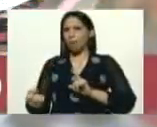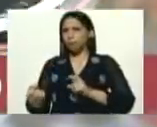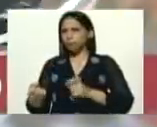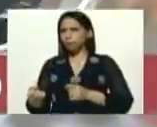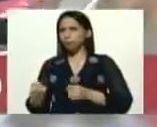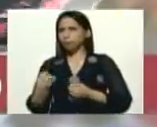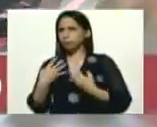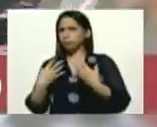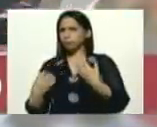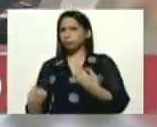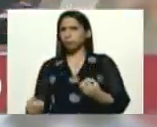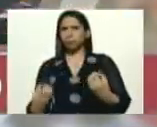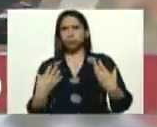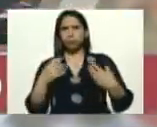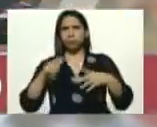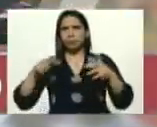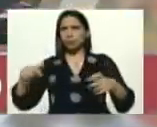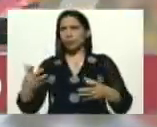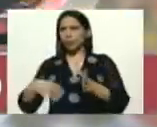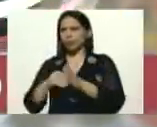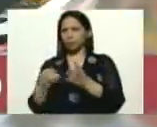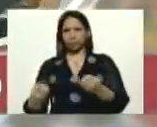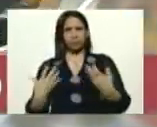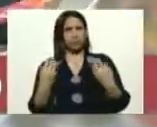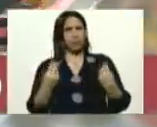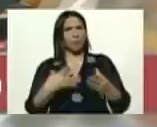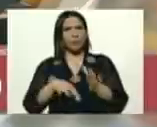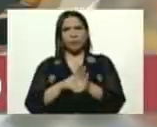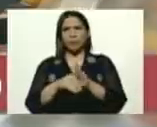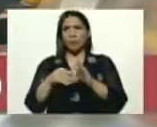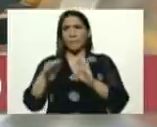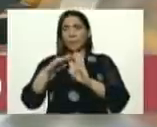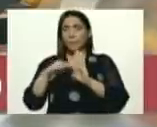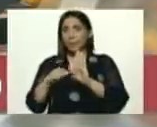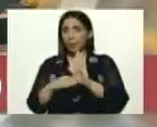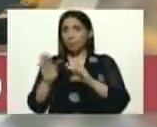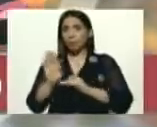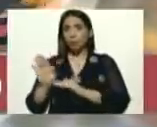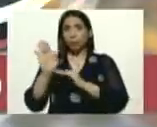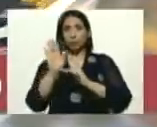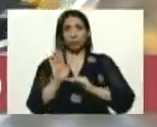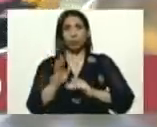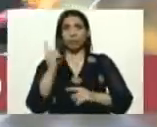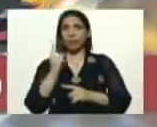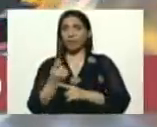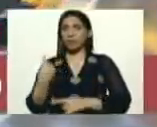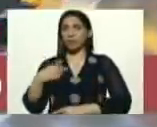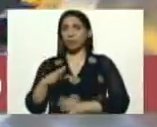muy importante reafirmar las medidas de protección que